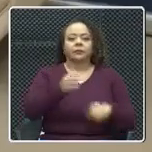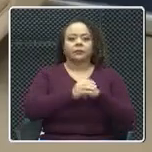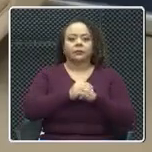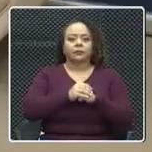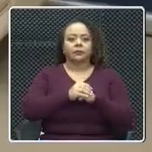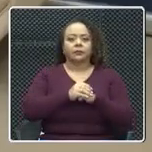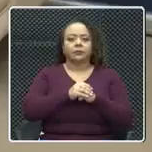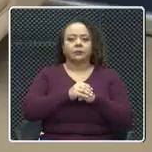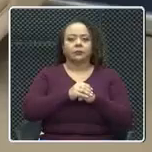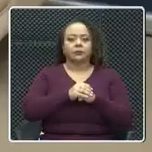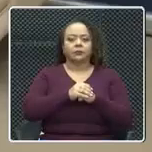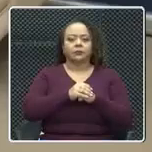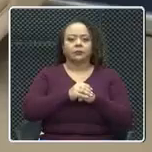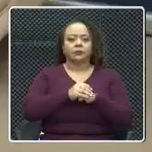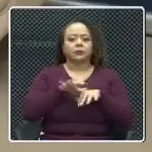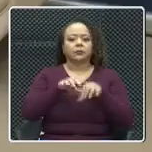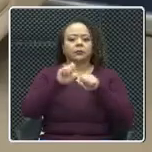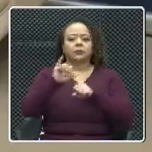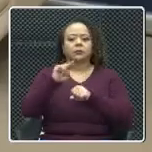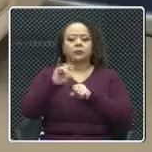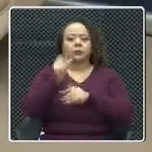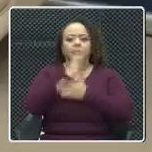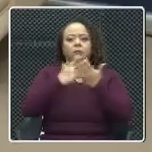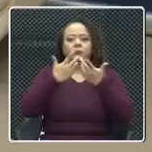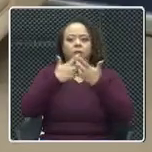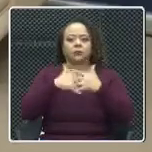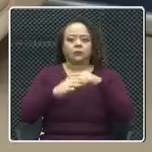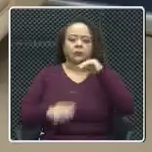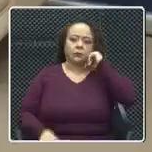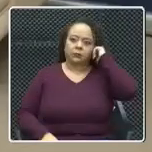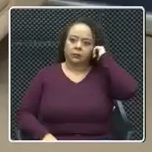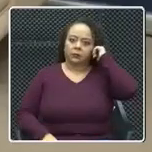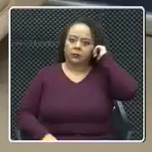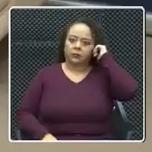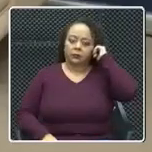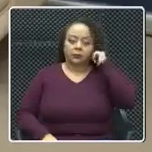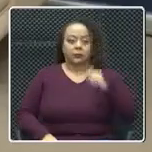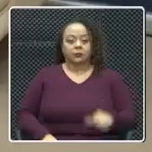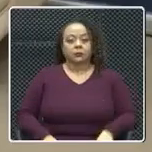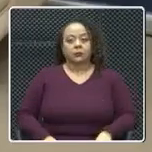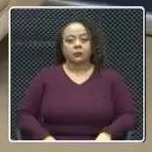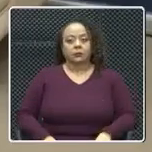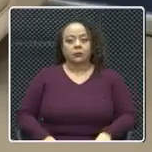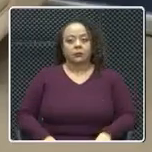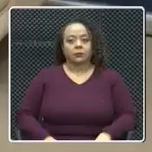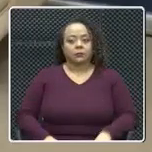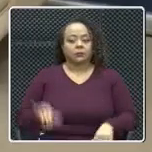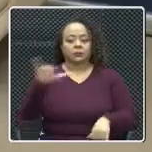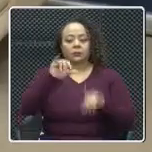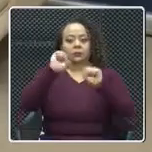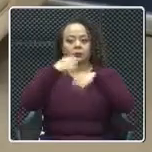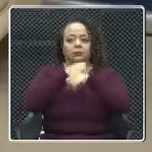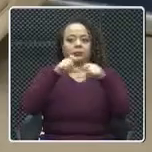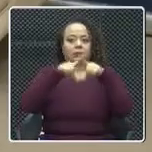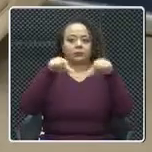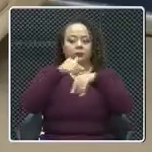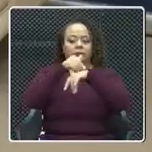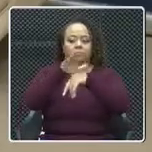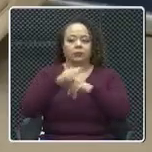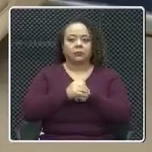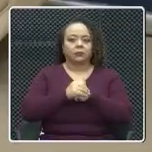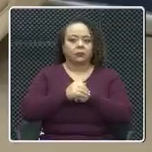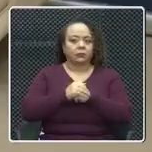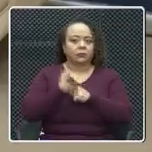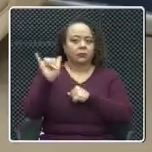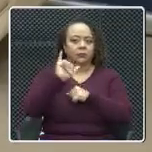consultorios INSS en alguna empresa? ¿Qué pasa con qué? Nos pregunta porque igual eso. Pueden hacer la referencia. Ok, y